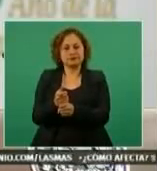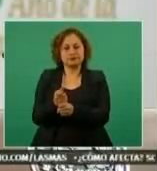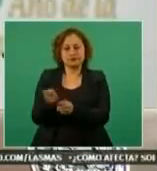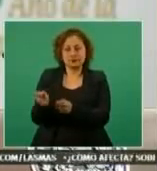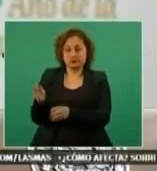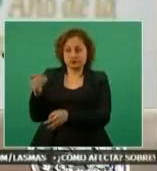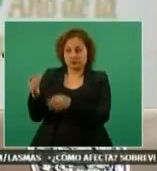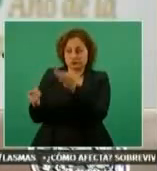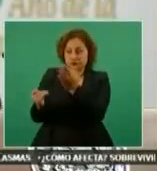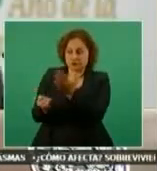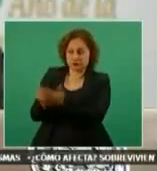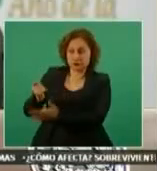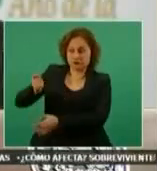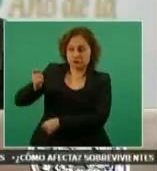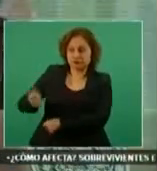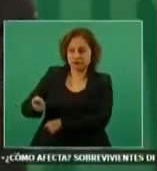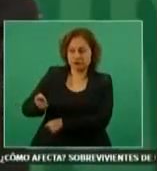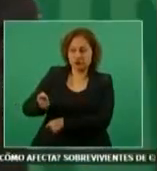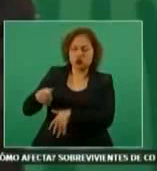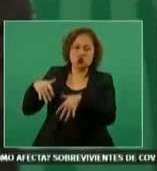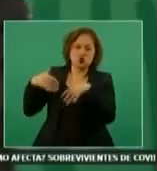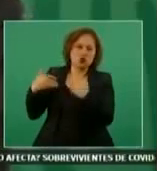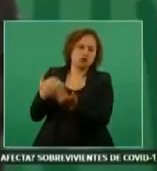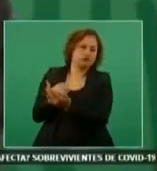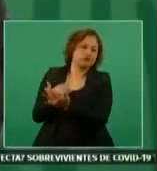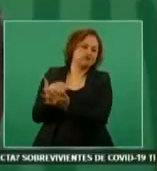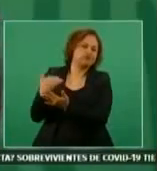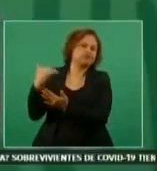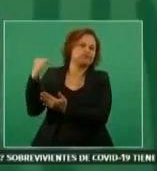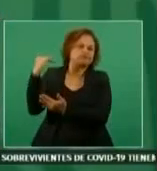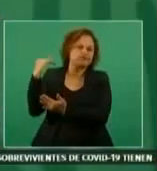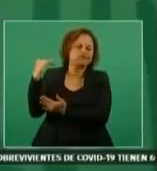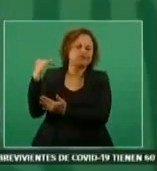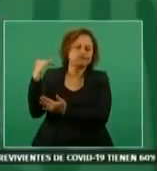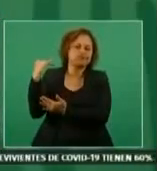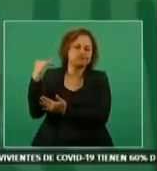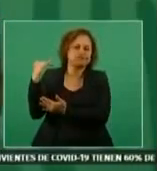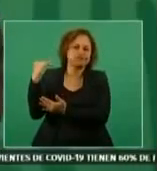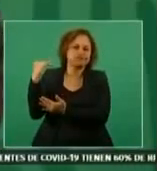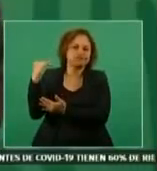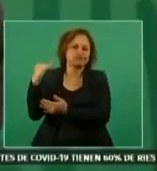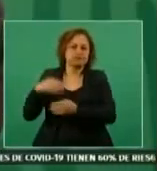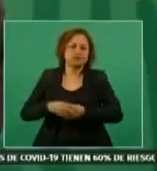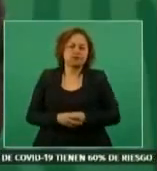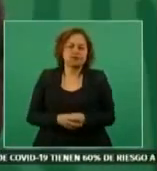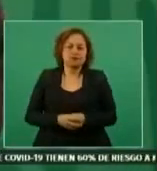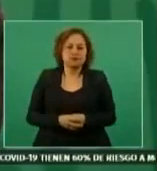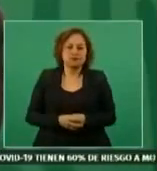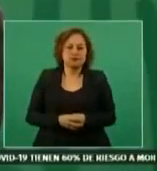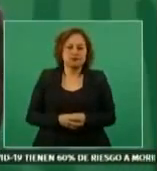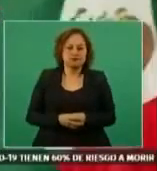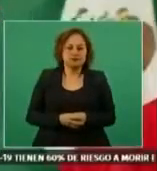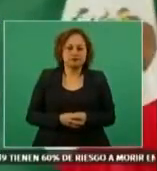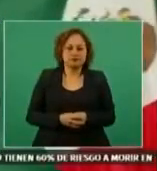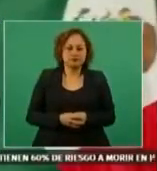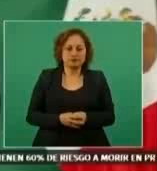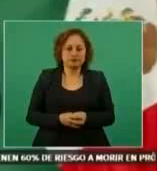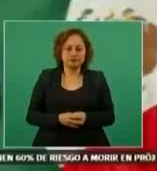aprobaron el día de ayer los magistrados del Tribunal Electoral.